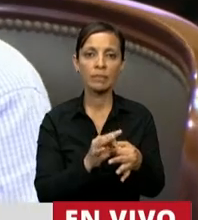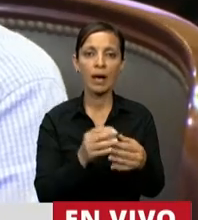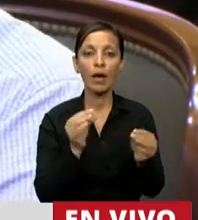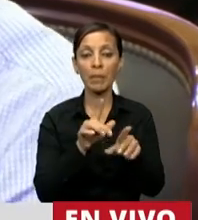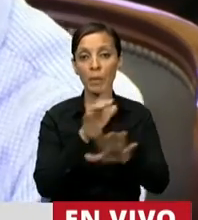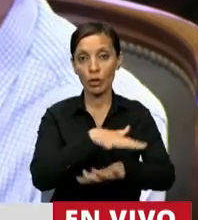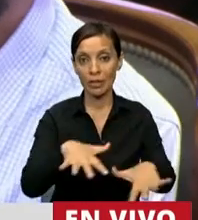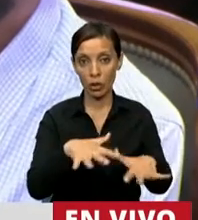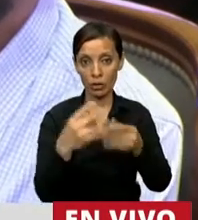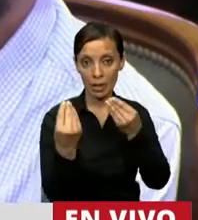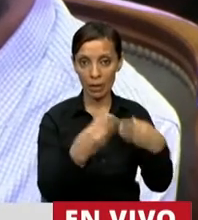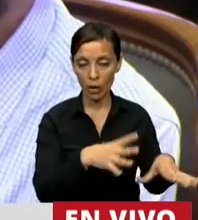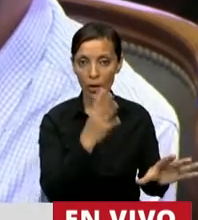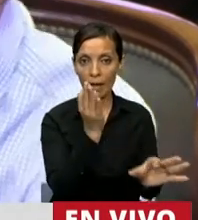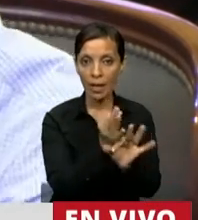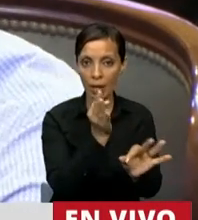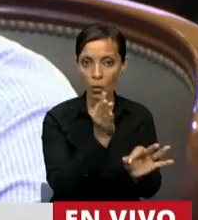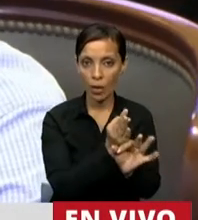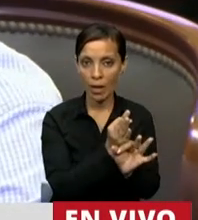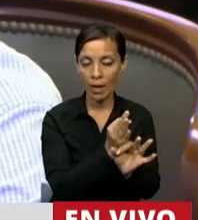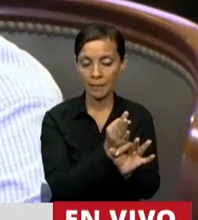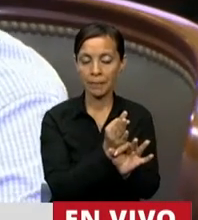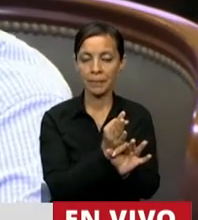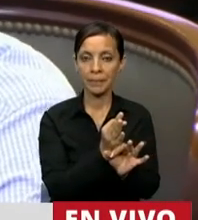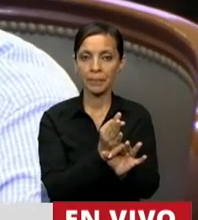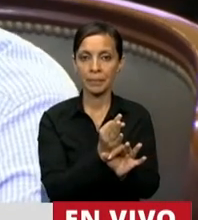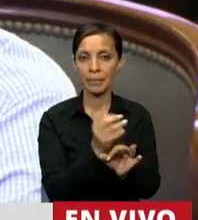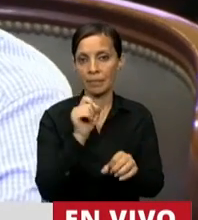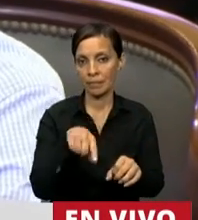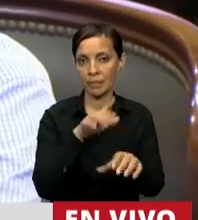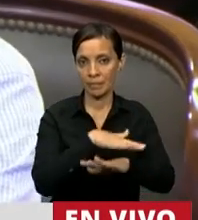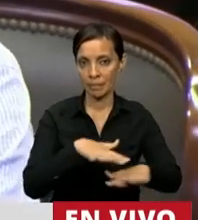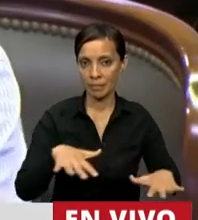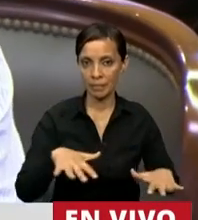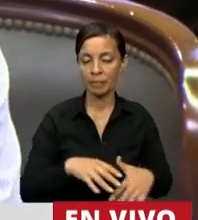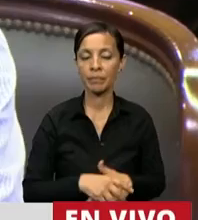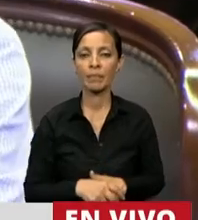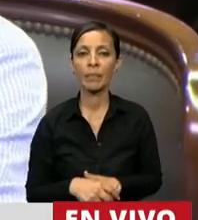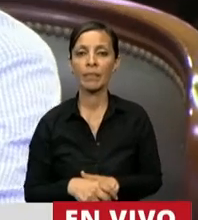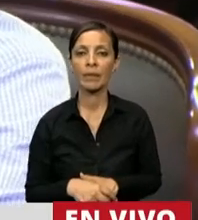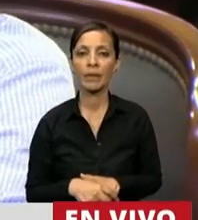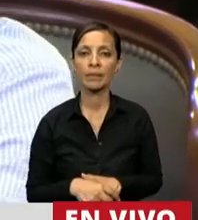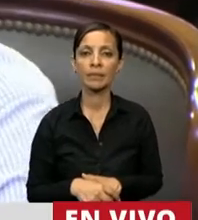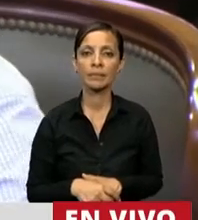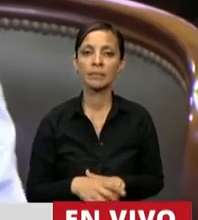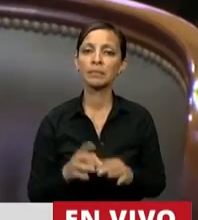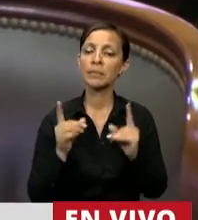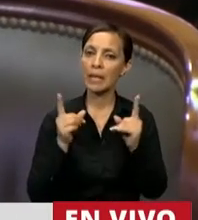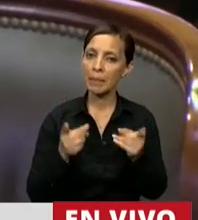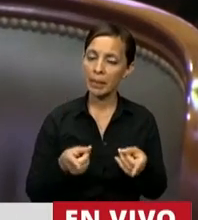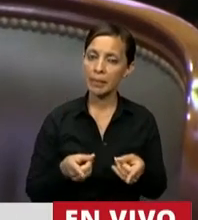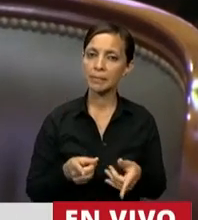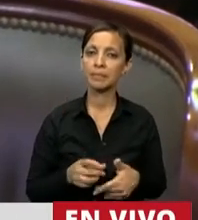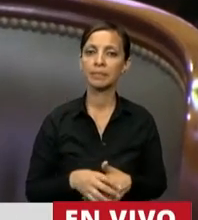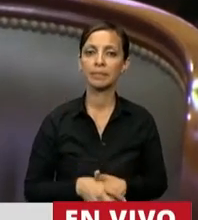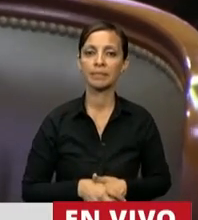el abandono y la deserción por parte de los y las estudiantes, sino que